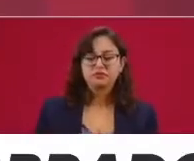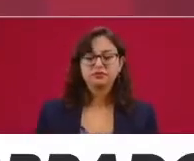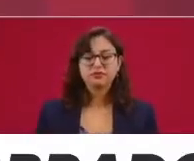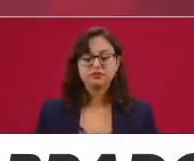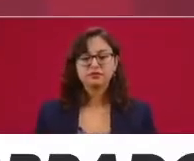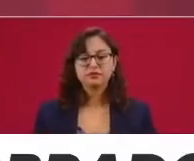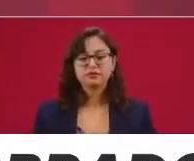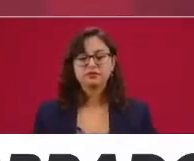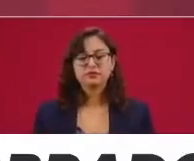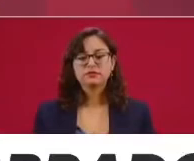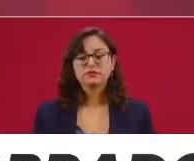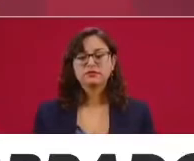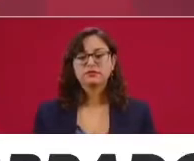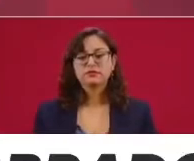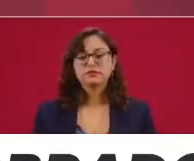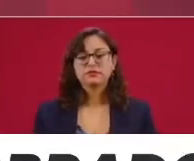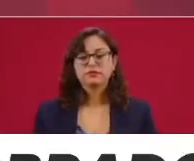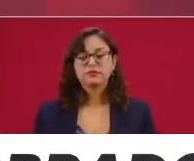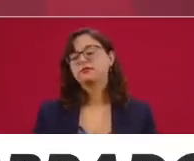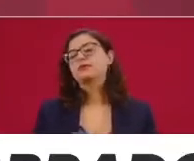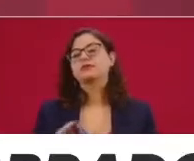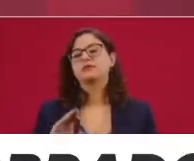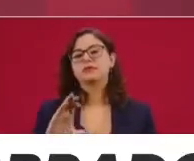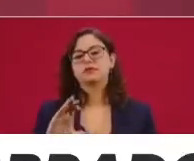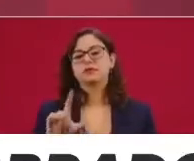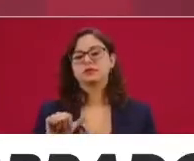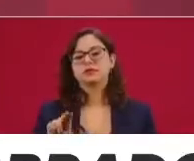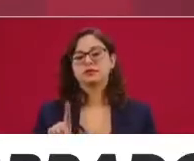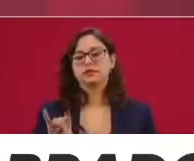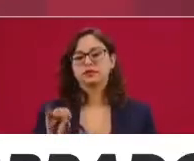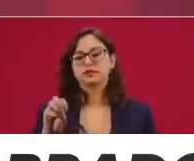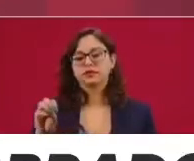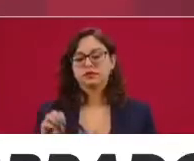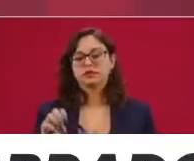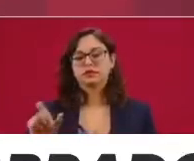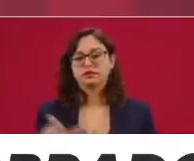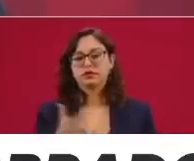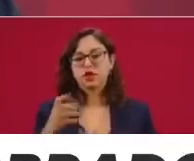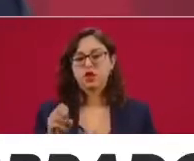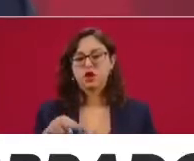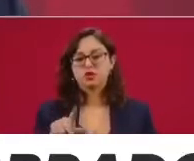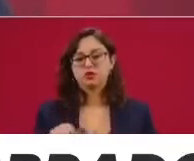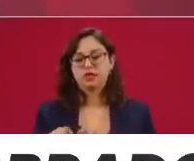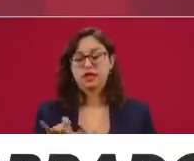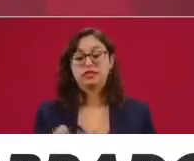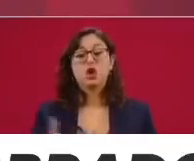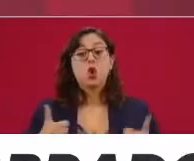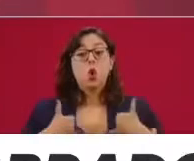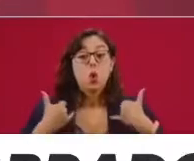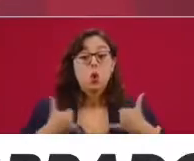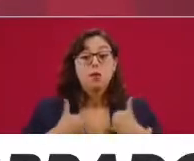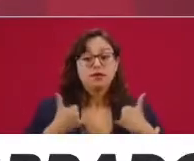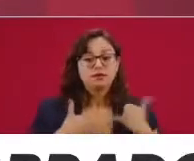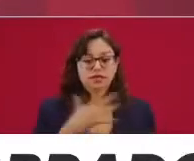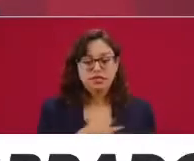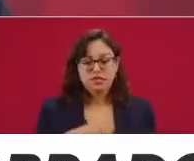Claudio X González, aclaro, el joven, el hijo, porque el grande